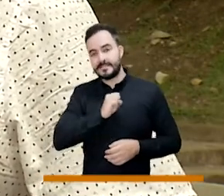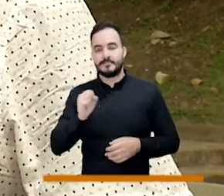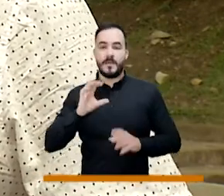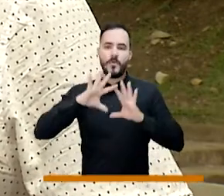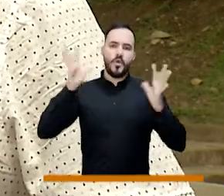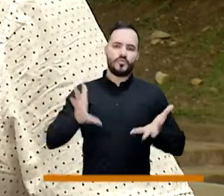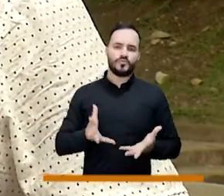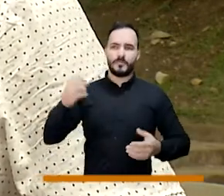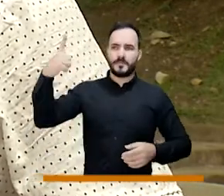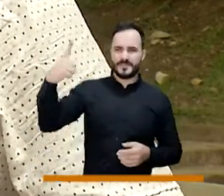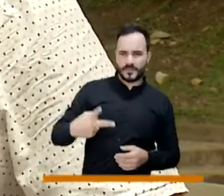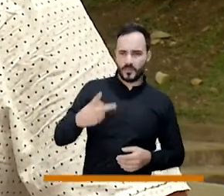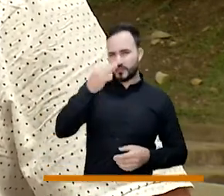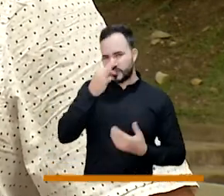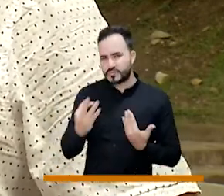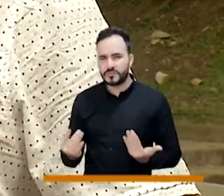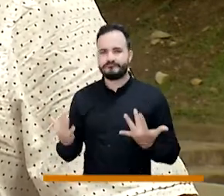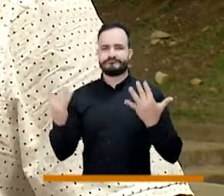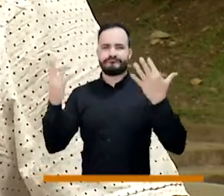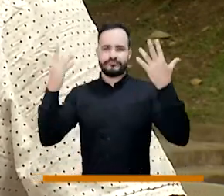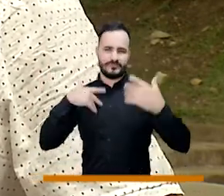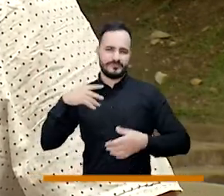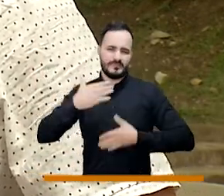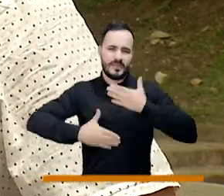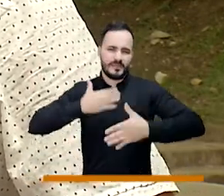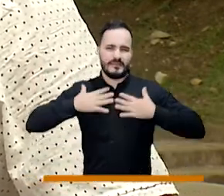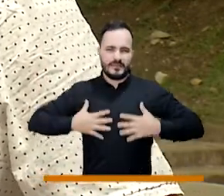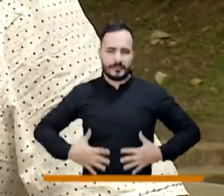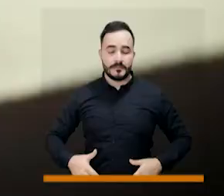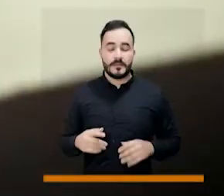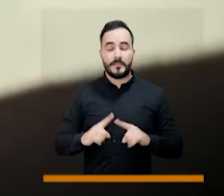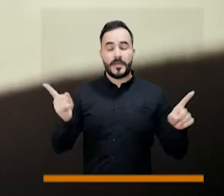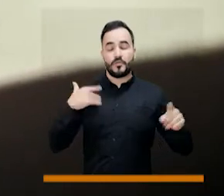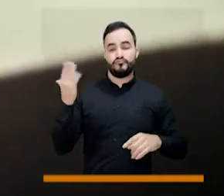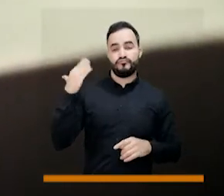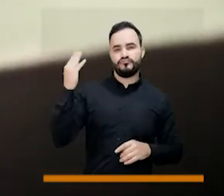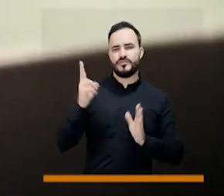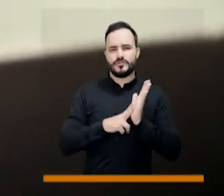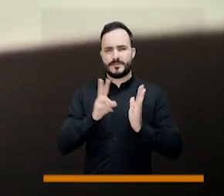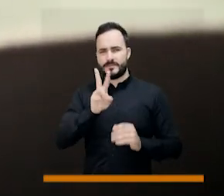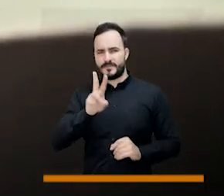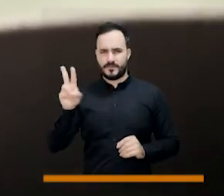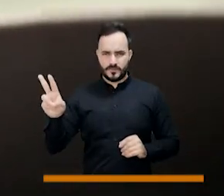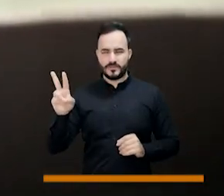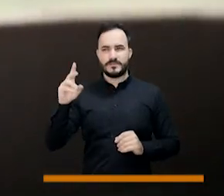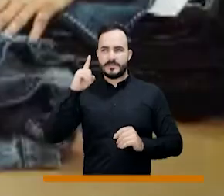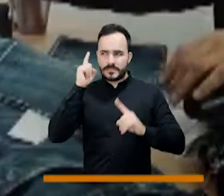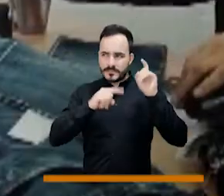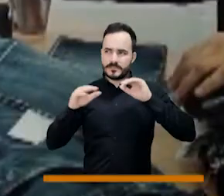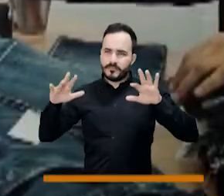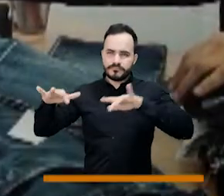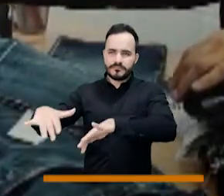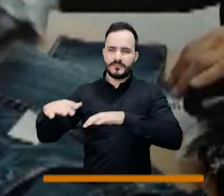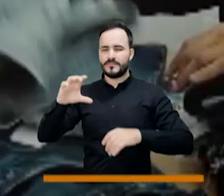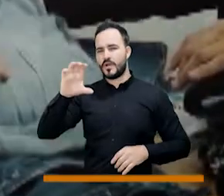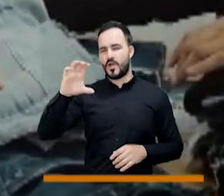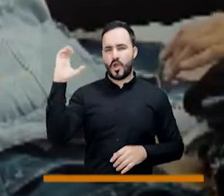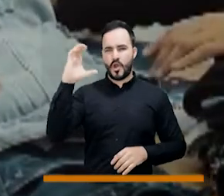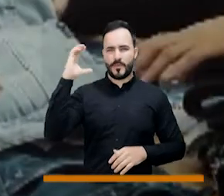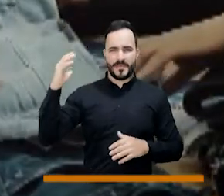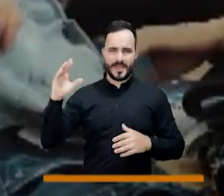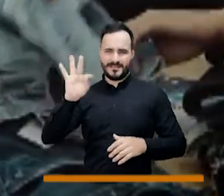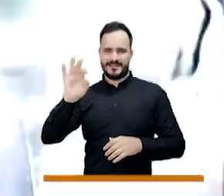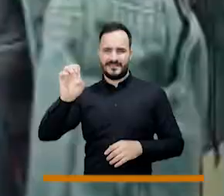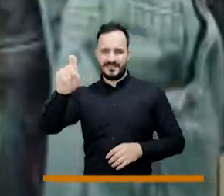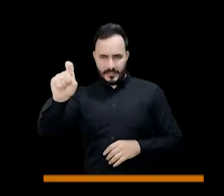más contaminante del mundo. Lo más claro que se pudo percibir en Colombia desde el 2022 es que lo más claro